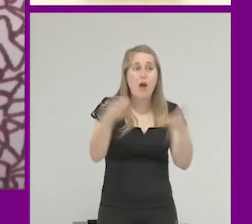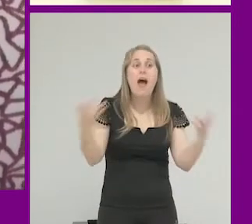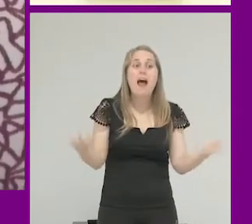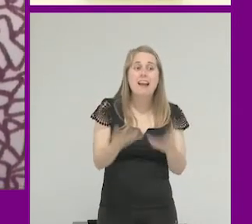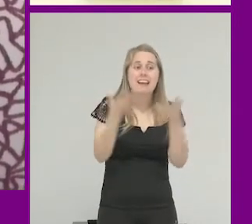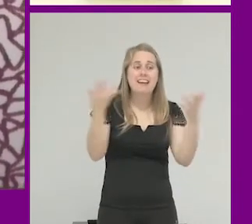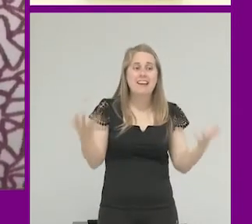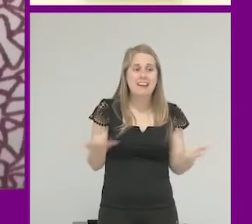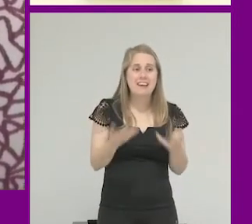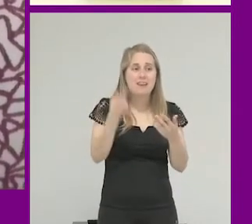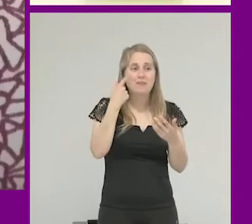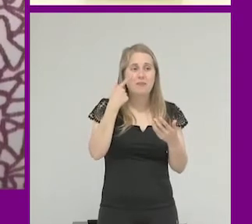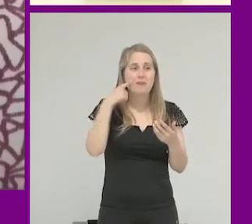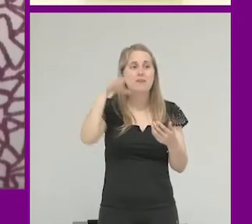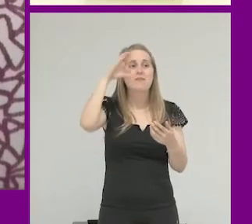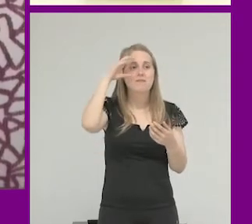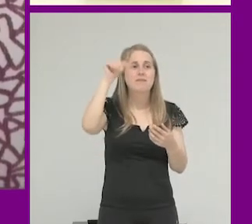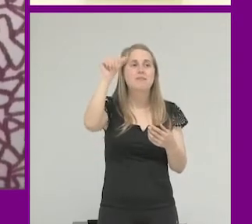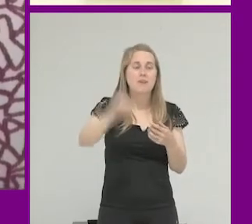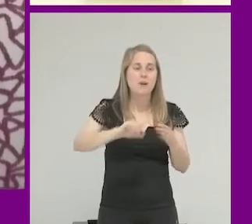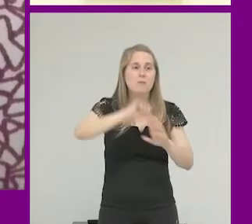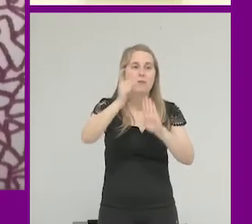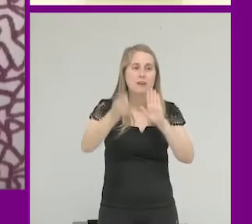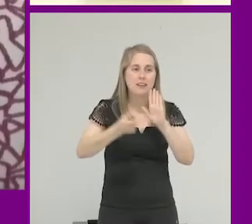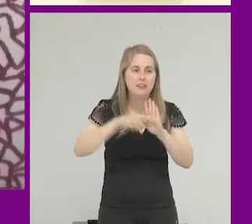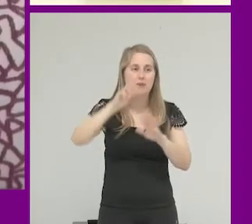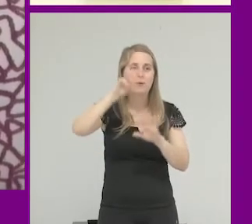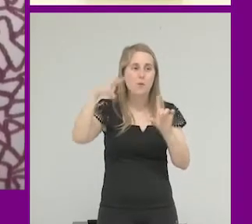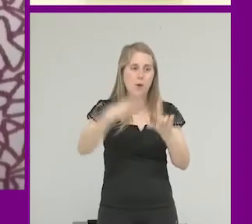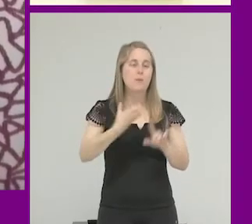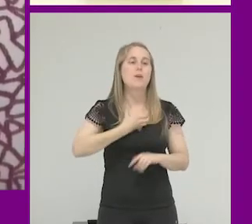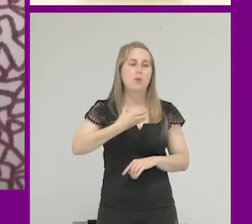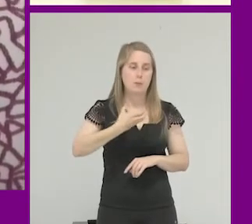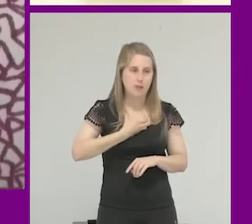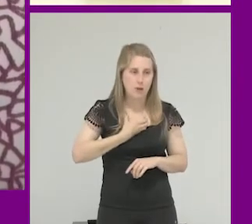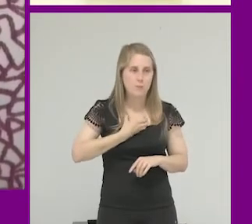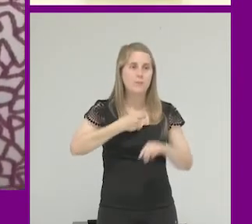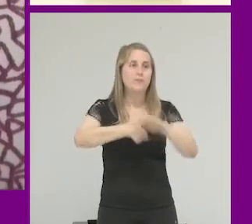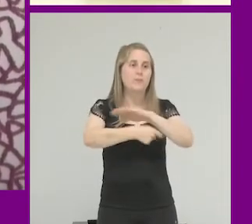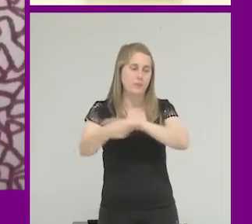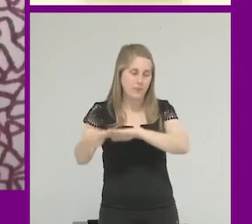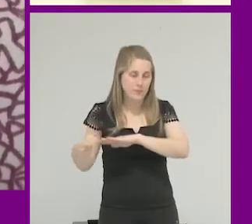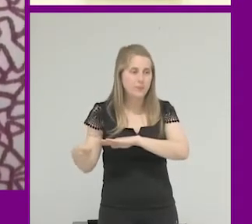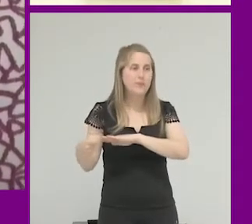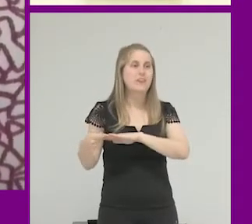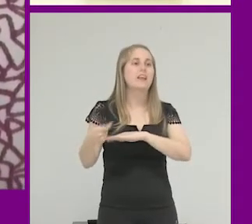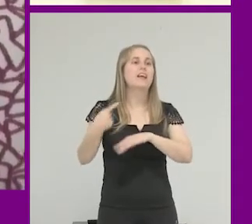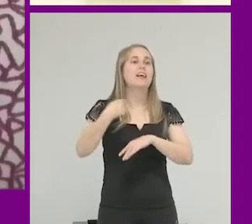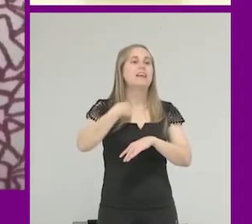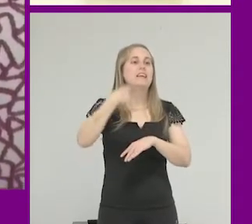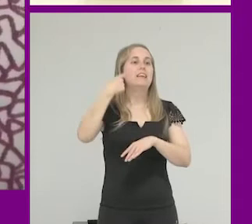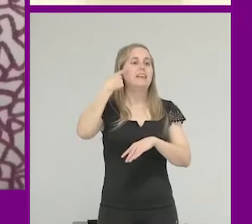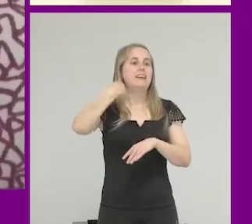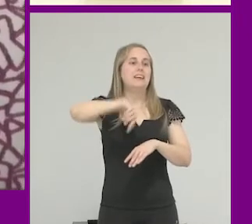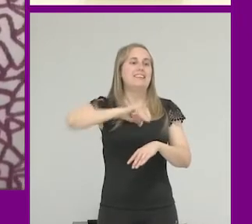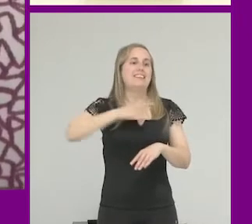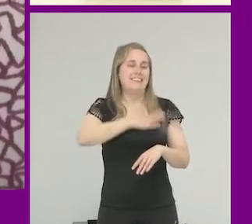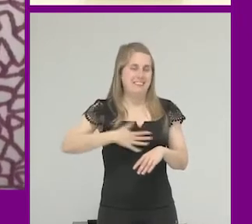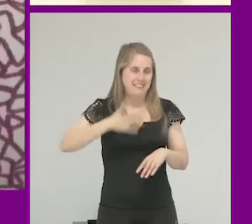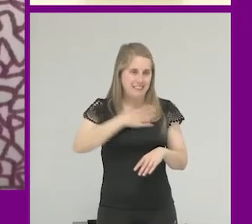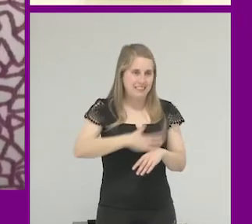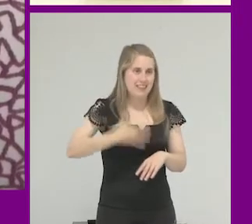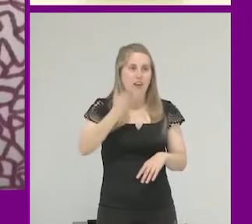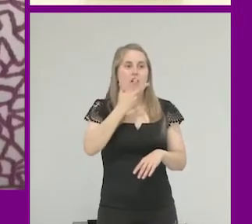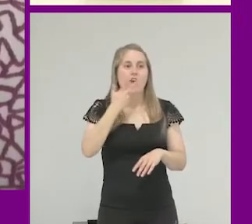consultarla íntegramente en la web del Ayuntamiento de Gasteiz y estaré encantada de conocer vuestras